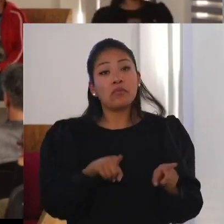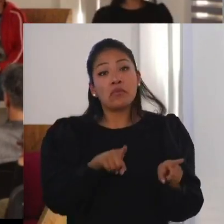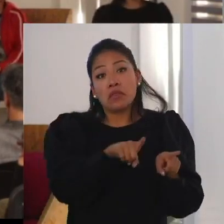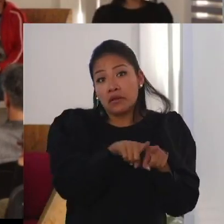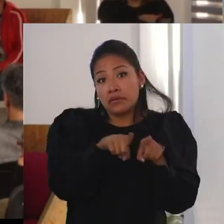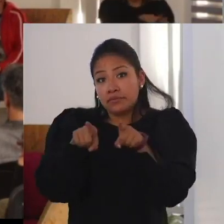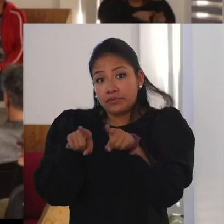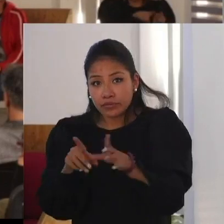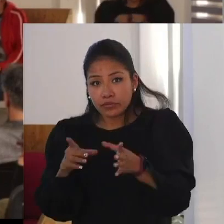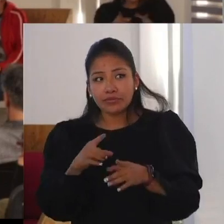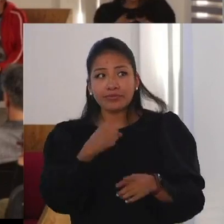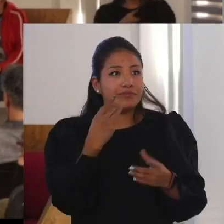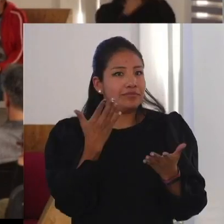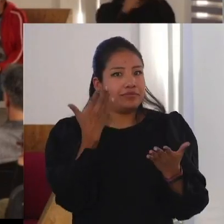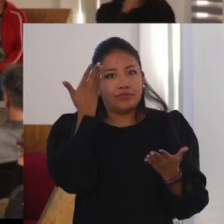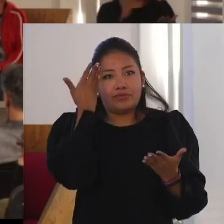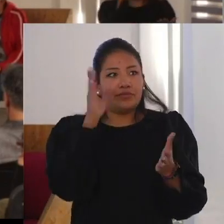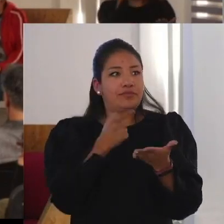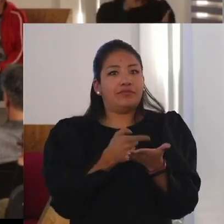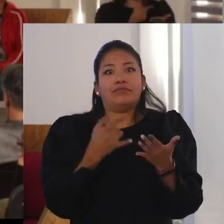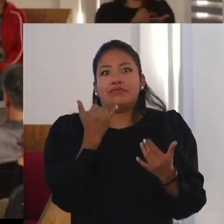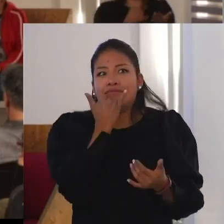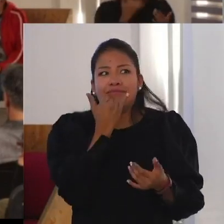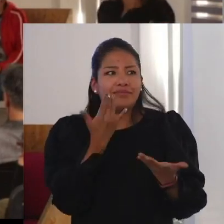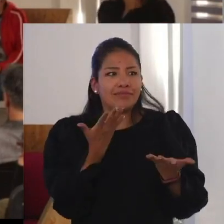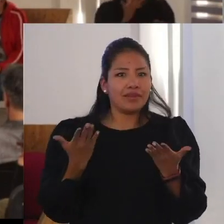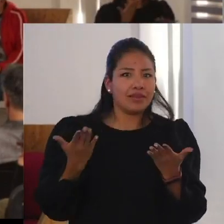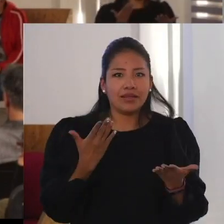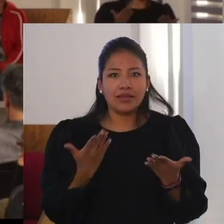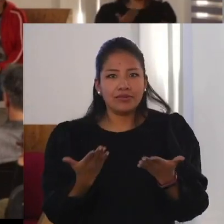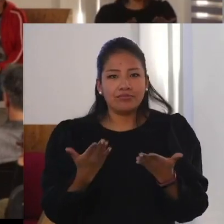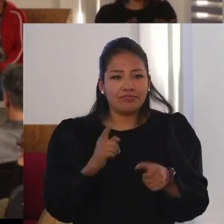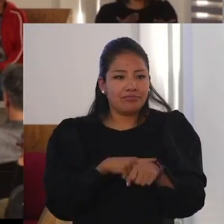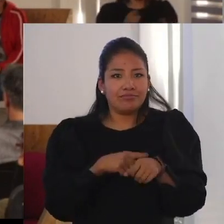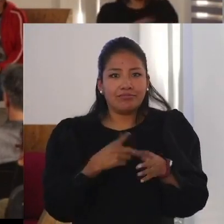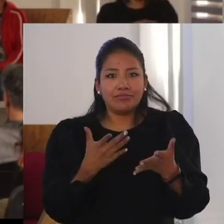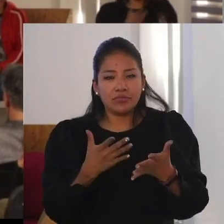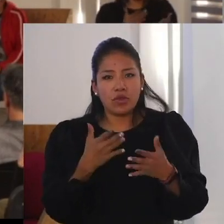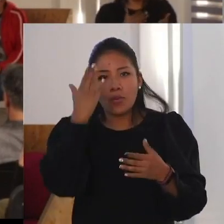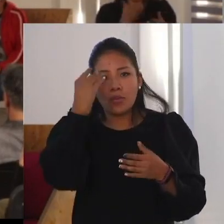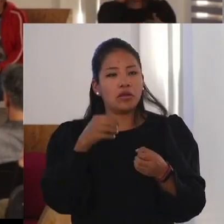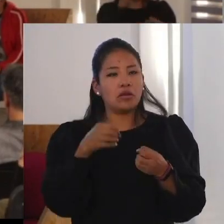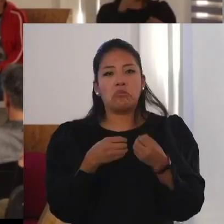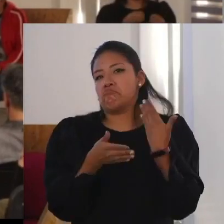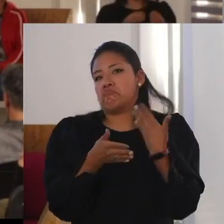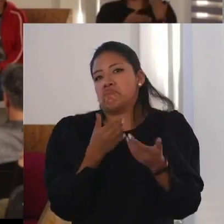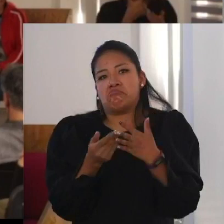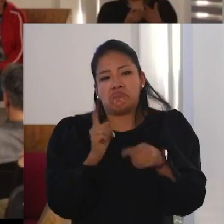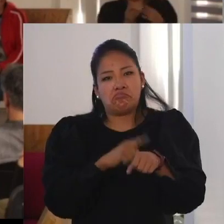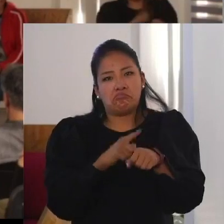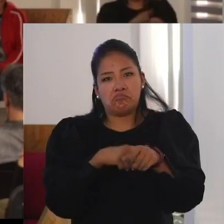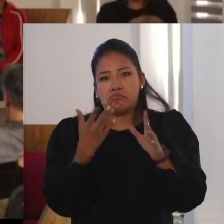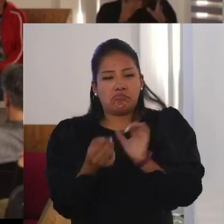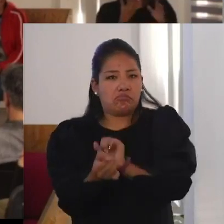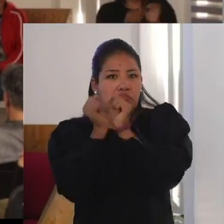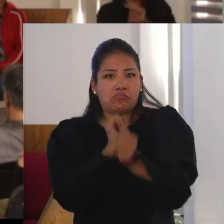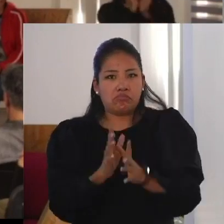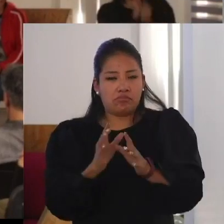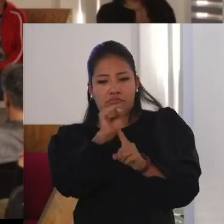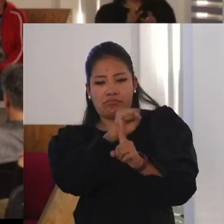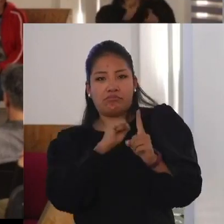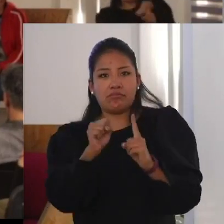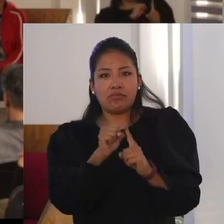es impredecible y peligrosa porque nos pasa en cualquier momento peligrosa también por qué nos pasa